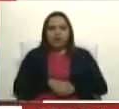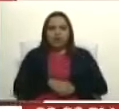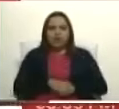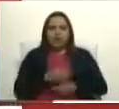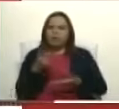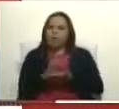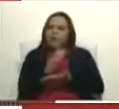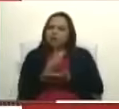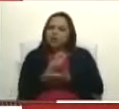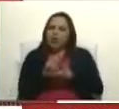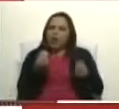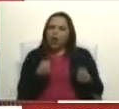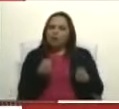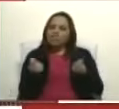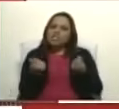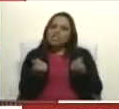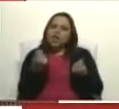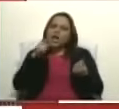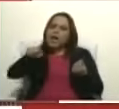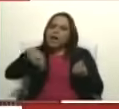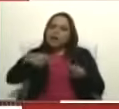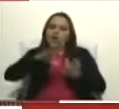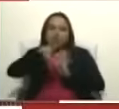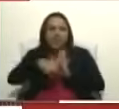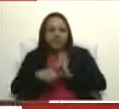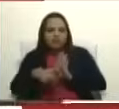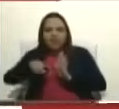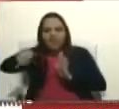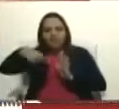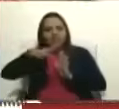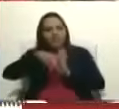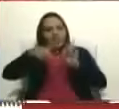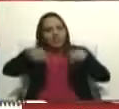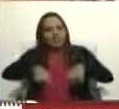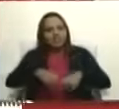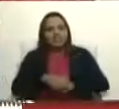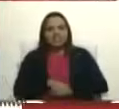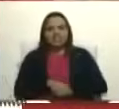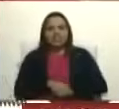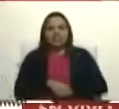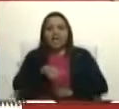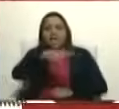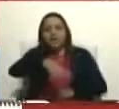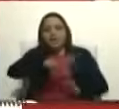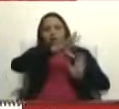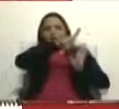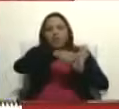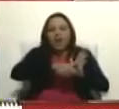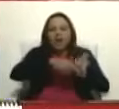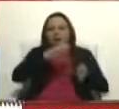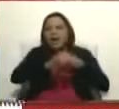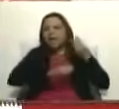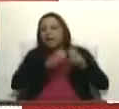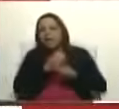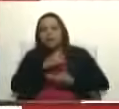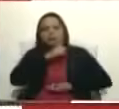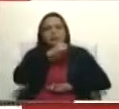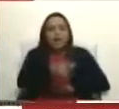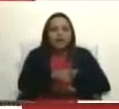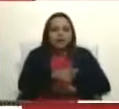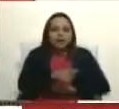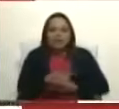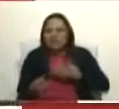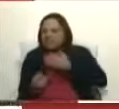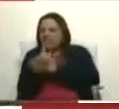Con la que se robaron aquí. Con la que se robaron aquí. Mientras ellos robaron, mientras ellos hicieron ese desastre, se